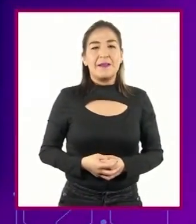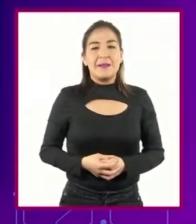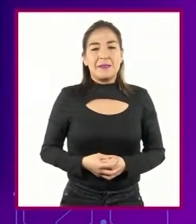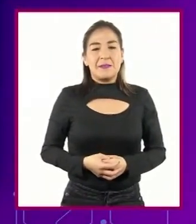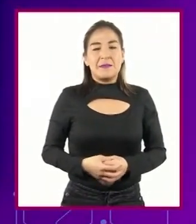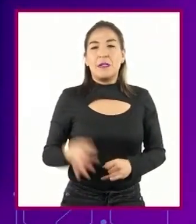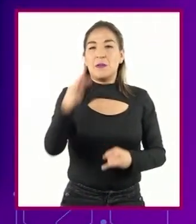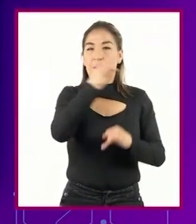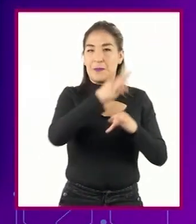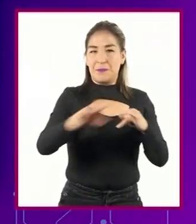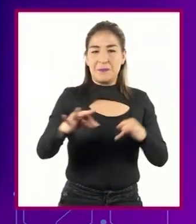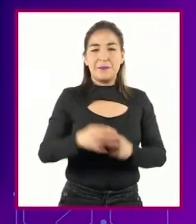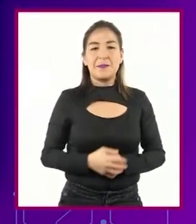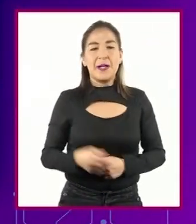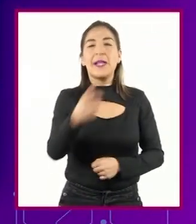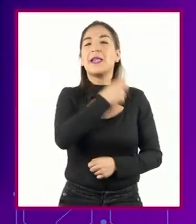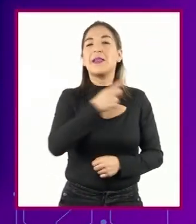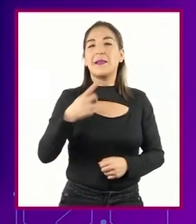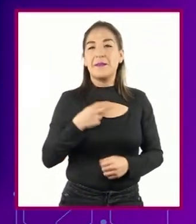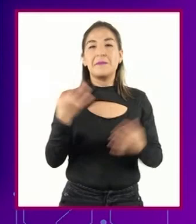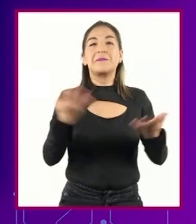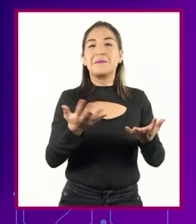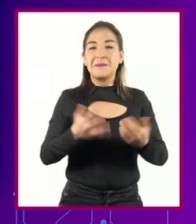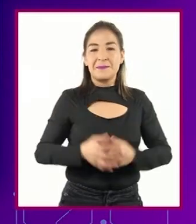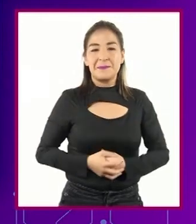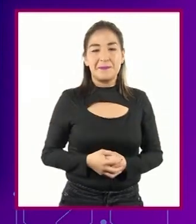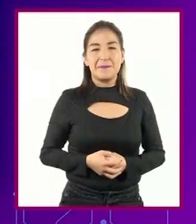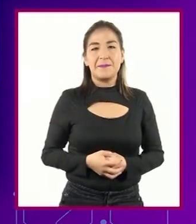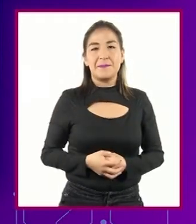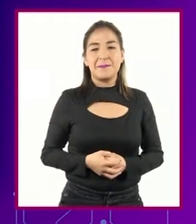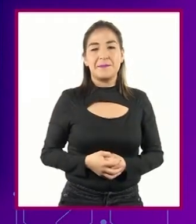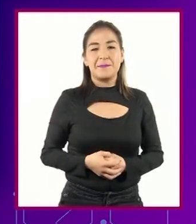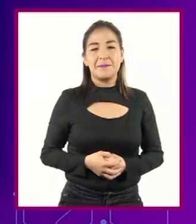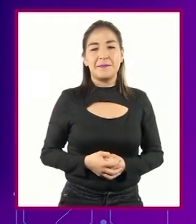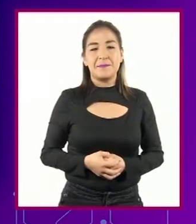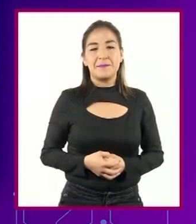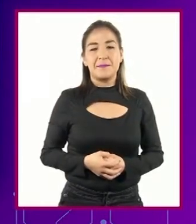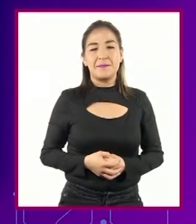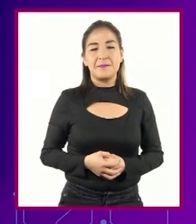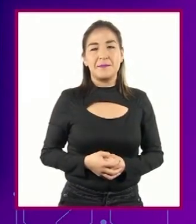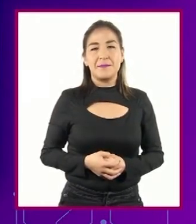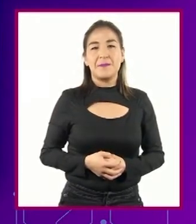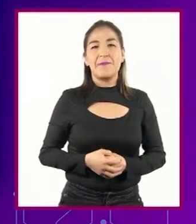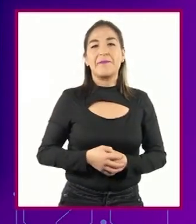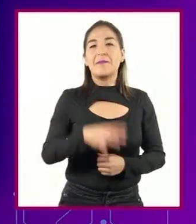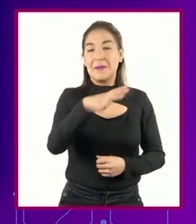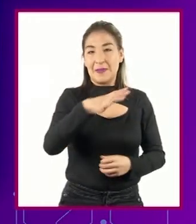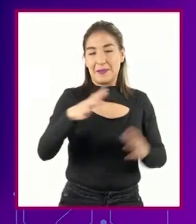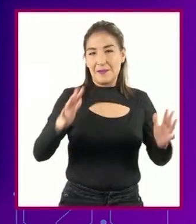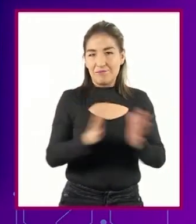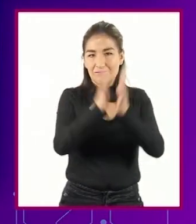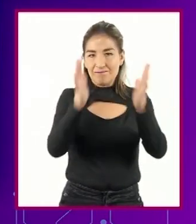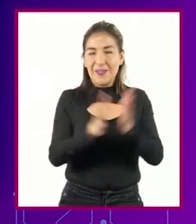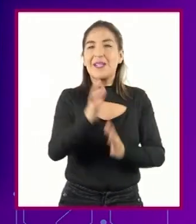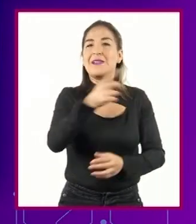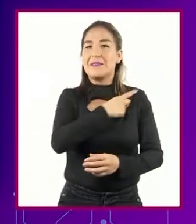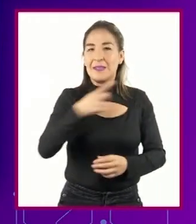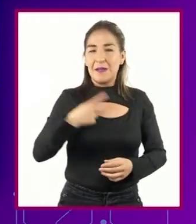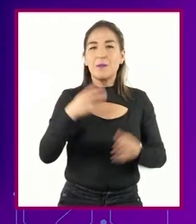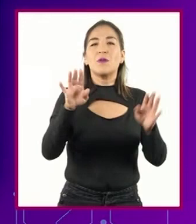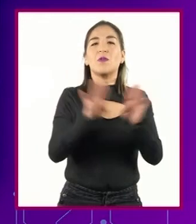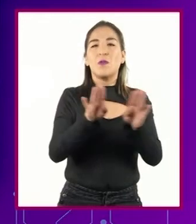Finalmente, debemos de tener una participación activa en el